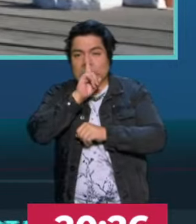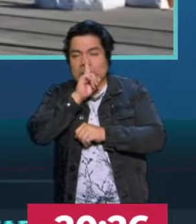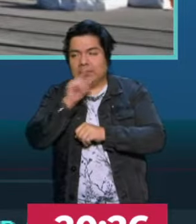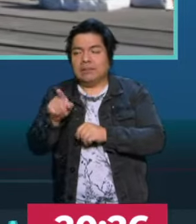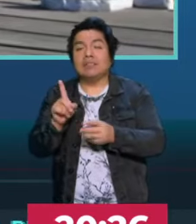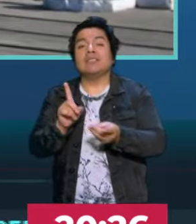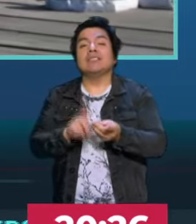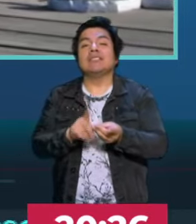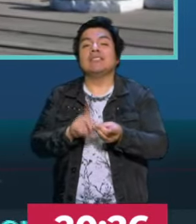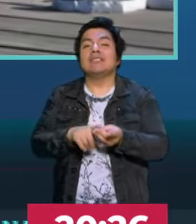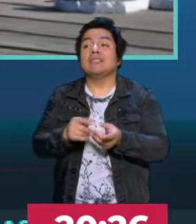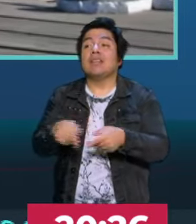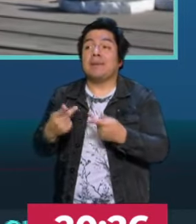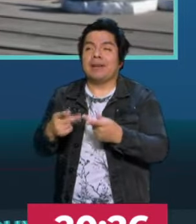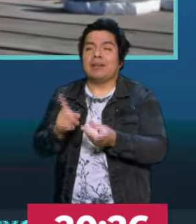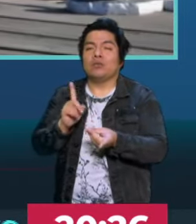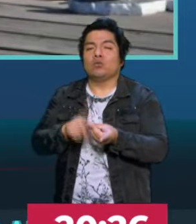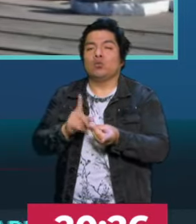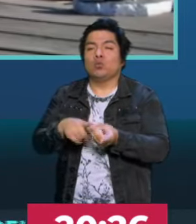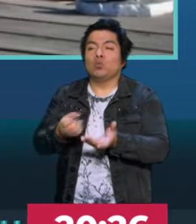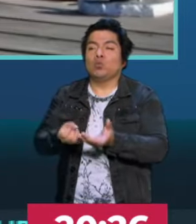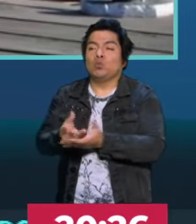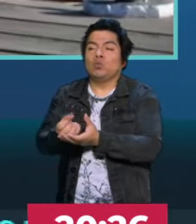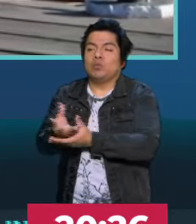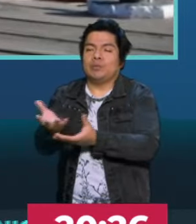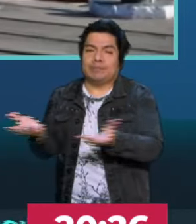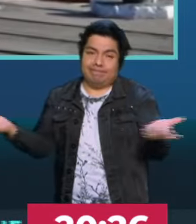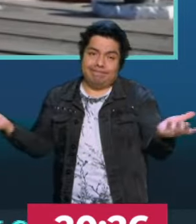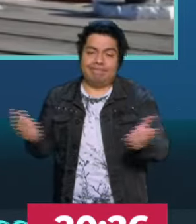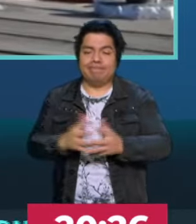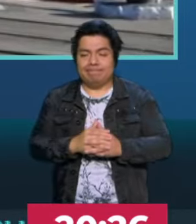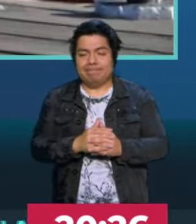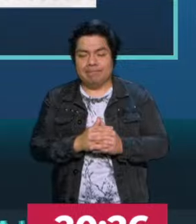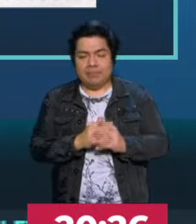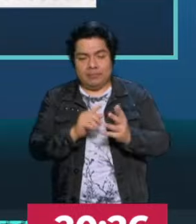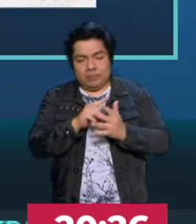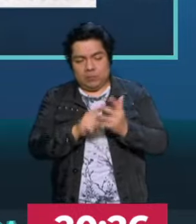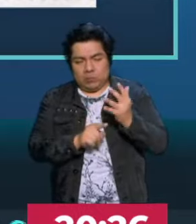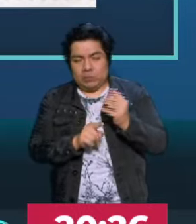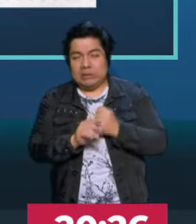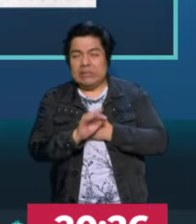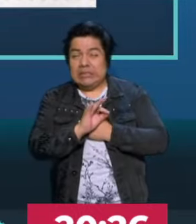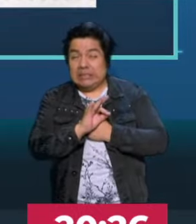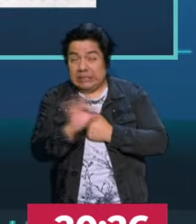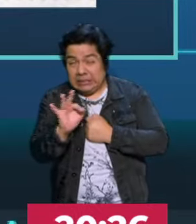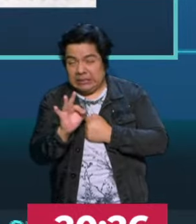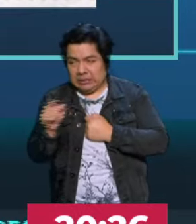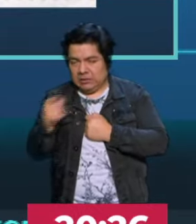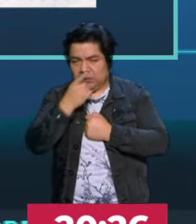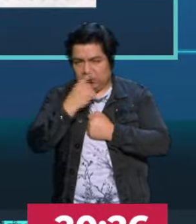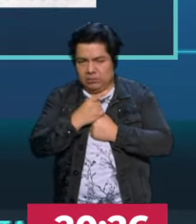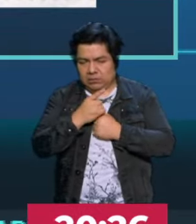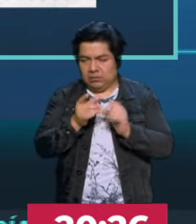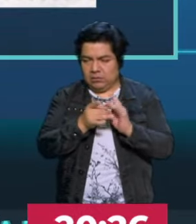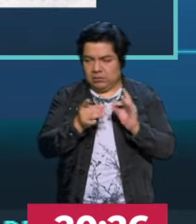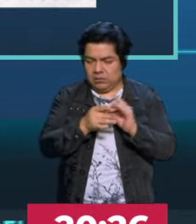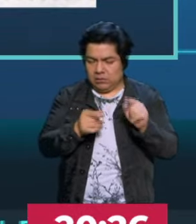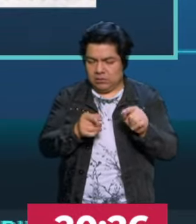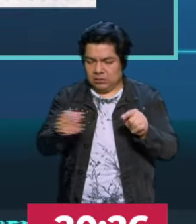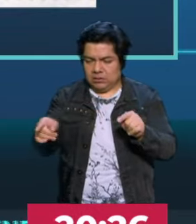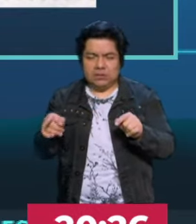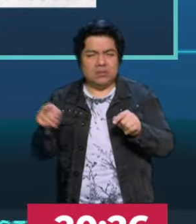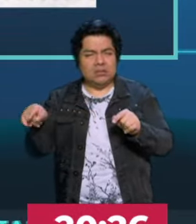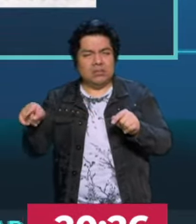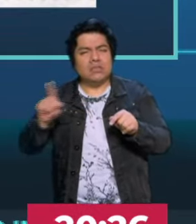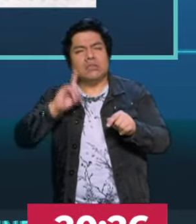dónde se expende, dónde se vende este combustible. Hay manera, este planteamiento que recientemente hizo